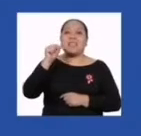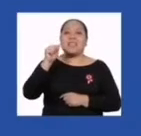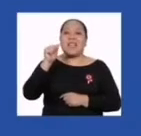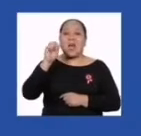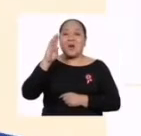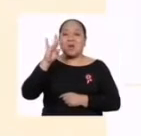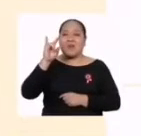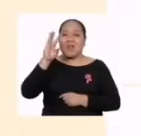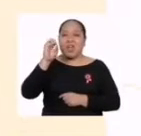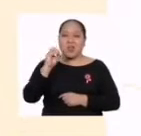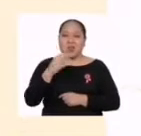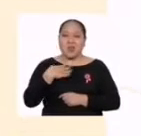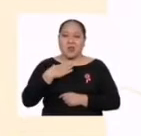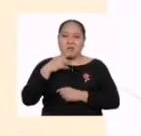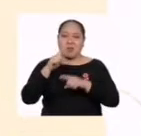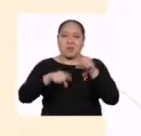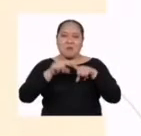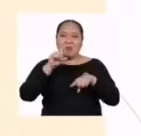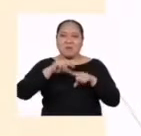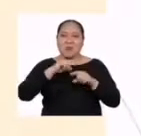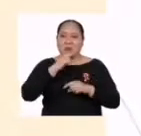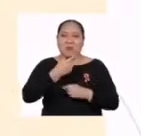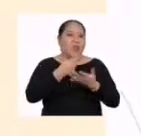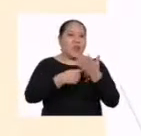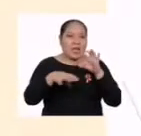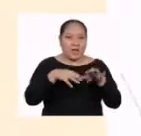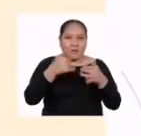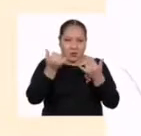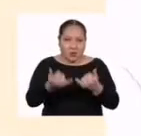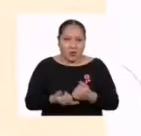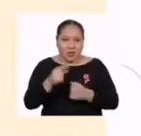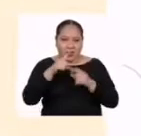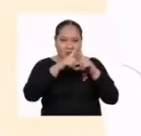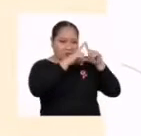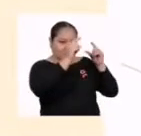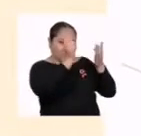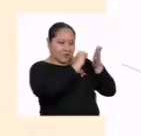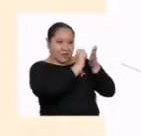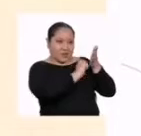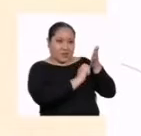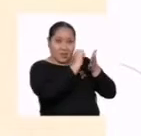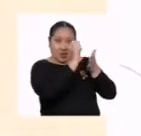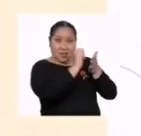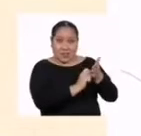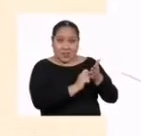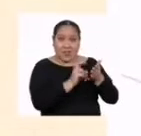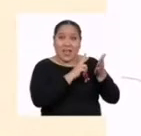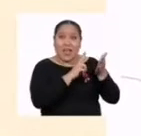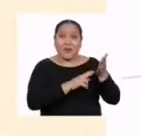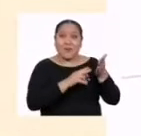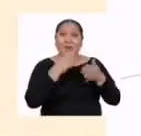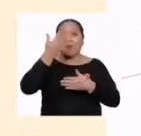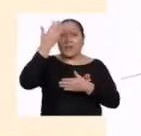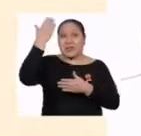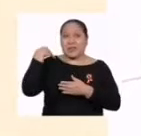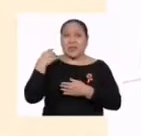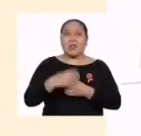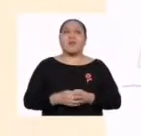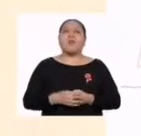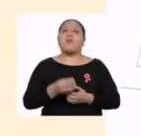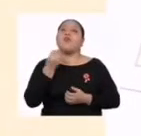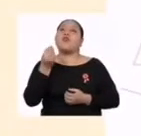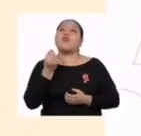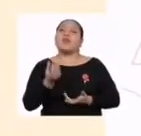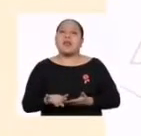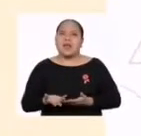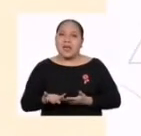hoy? Como dije al inicio del programa, el texto que leímos el otro día fue Causas de violencia